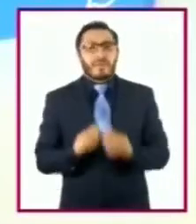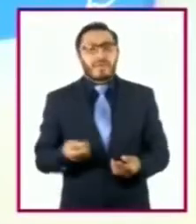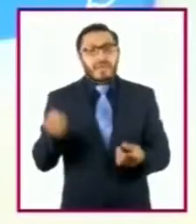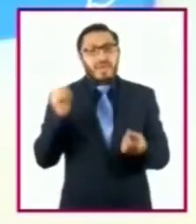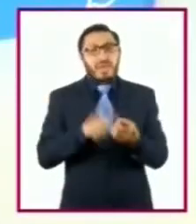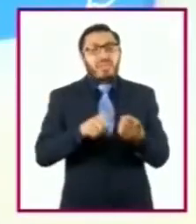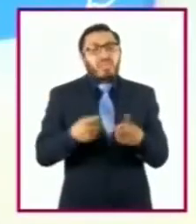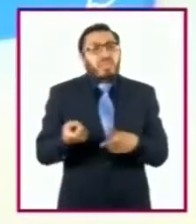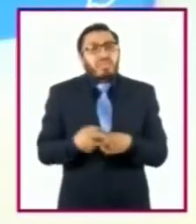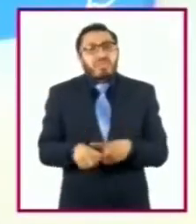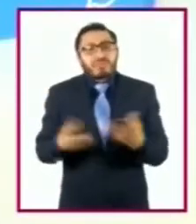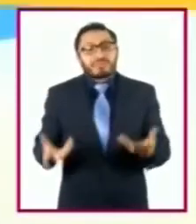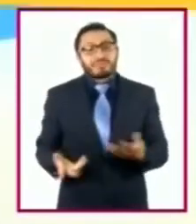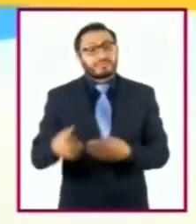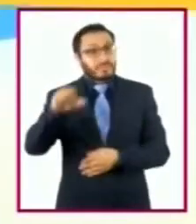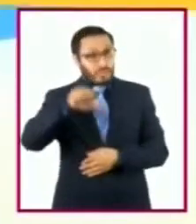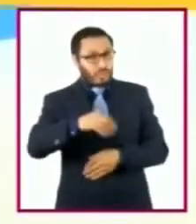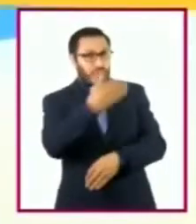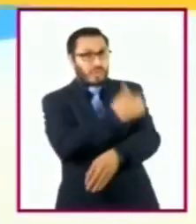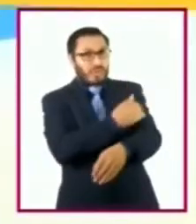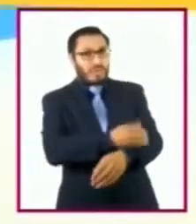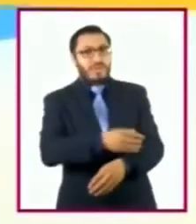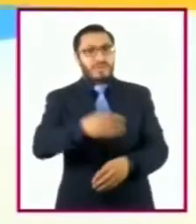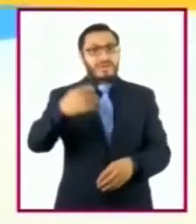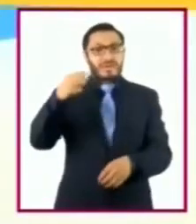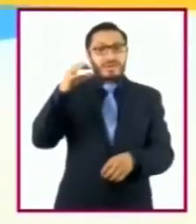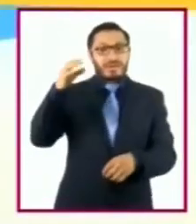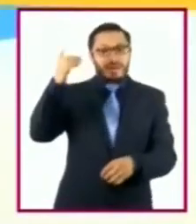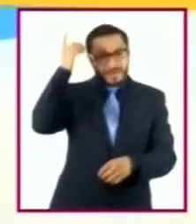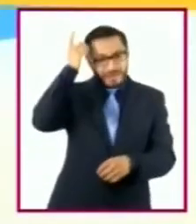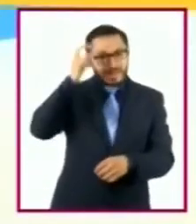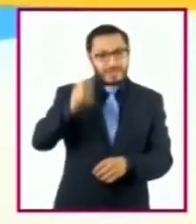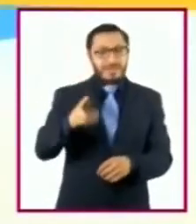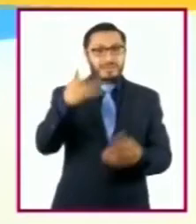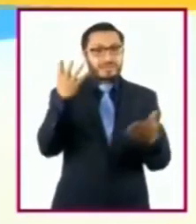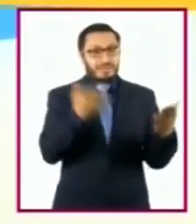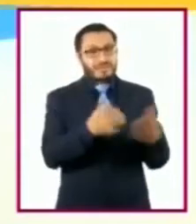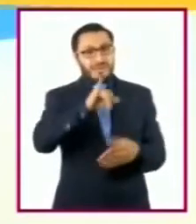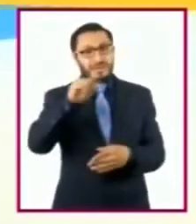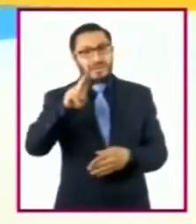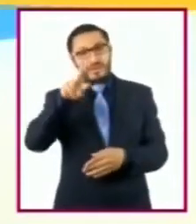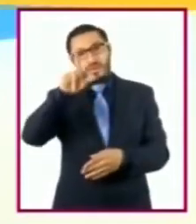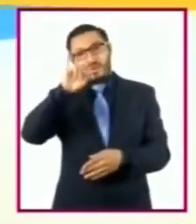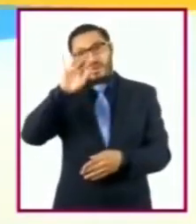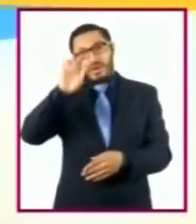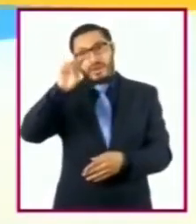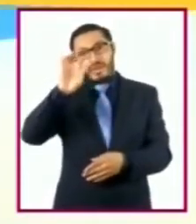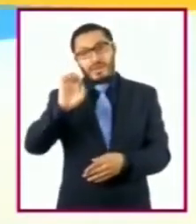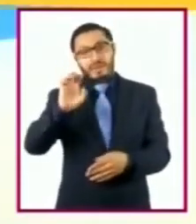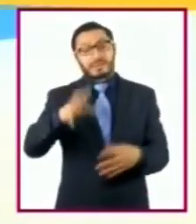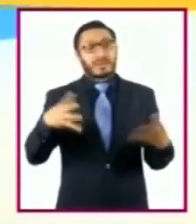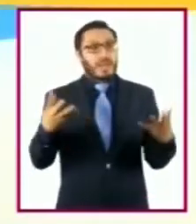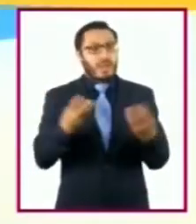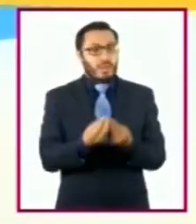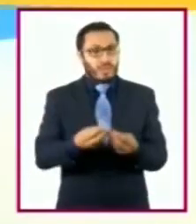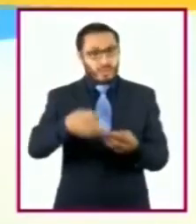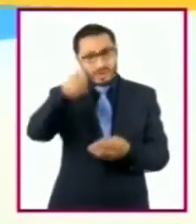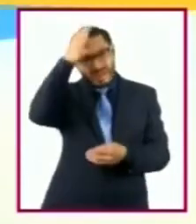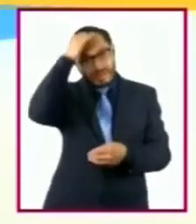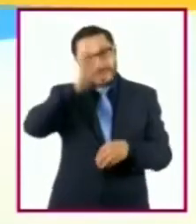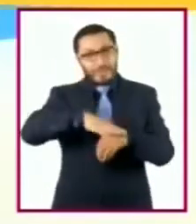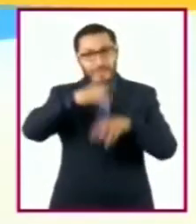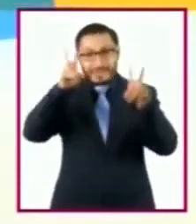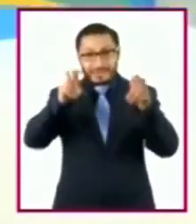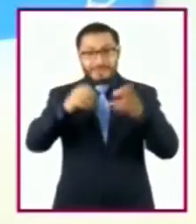Para ello, hoy me acompaña la doctora Julieta Parra, quien dialogará con nosotros para saber más del tema. Bienvenida, doctora, y gracias por